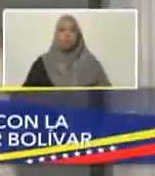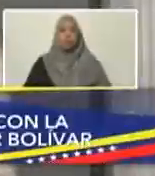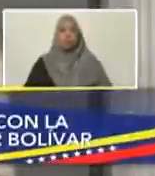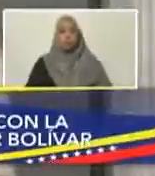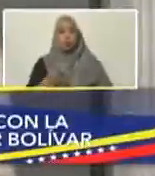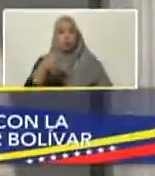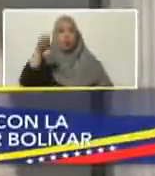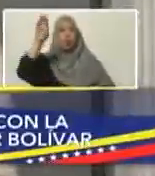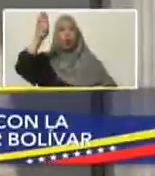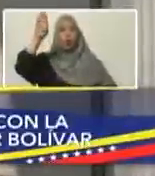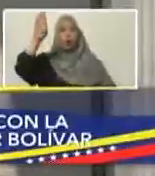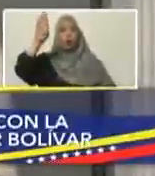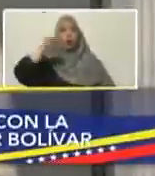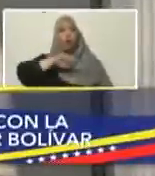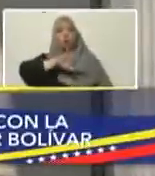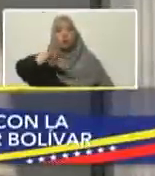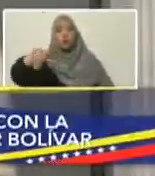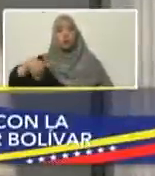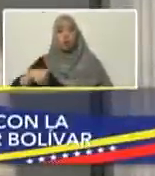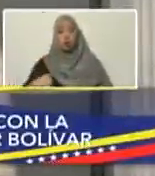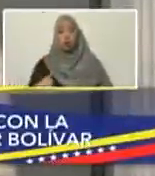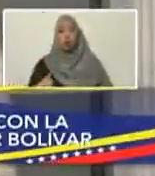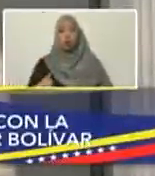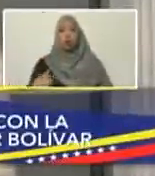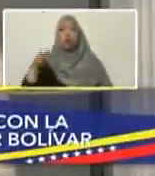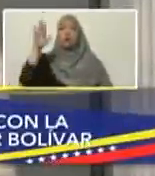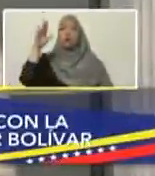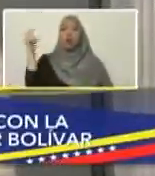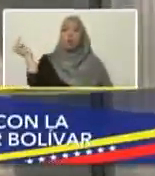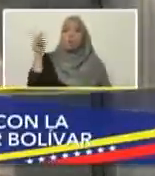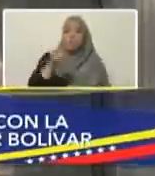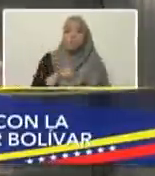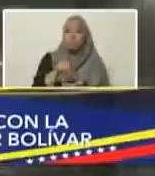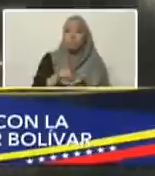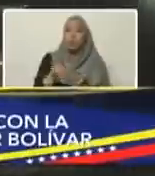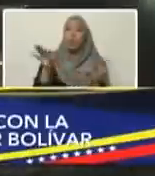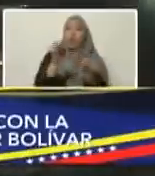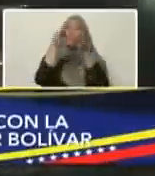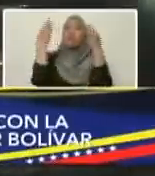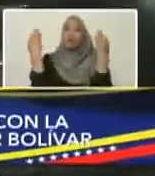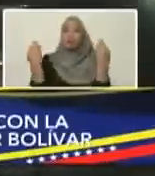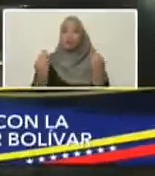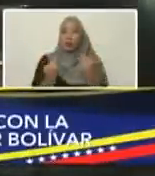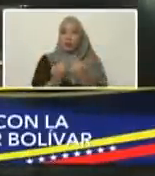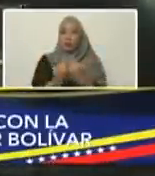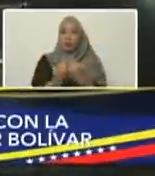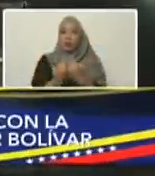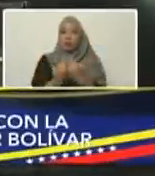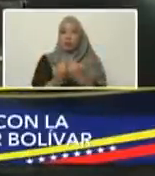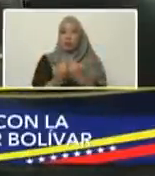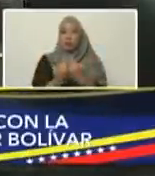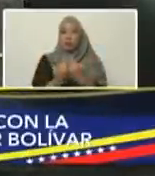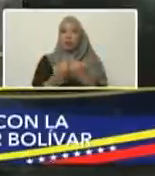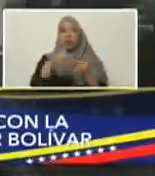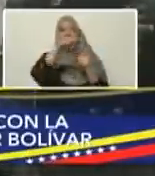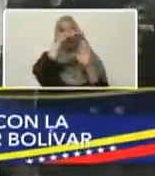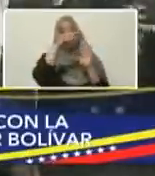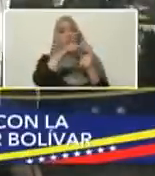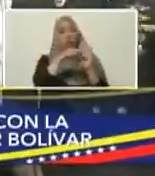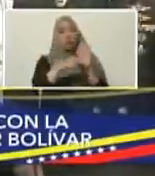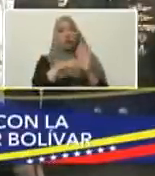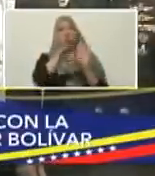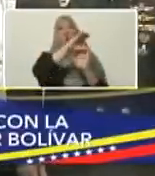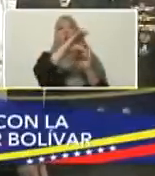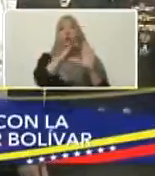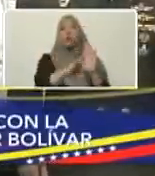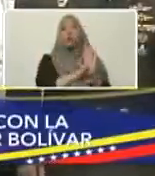Juran ustedes en presencia de sus familiares cumplir con la Constitución